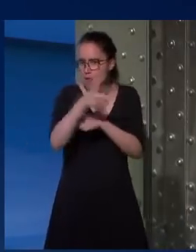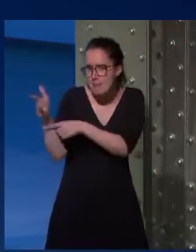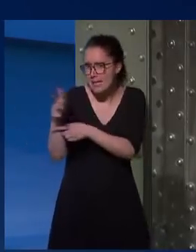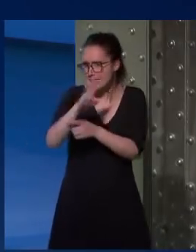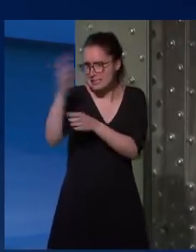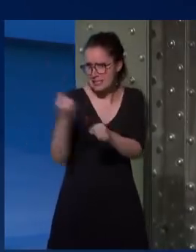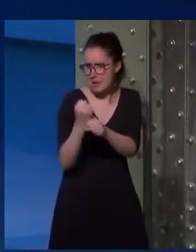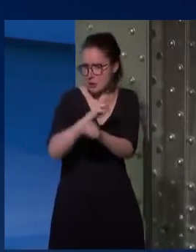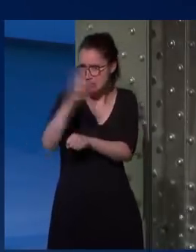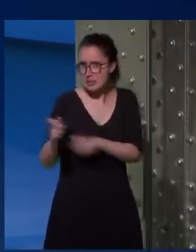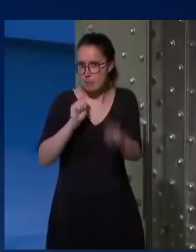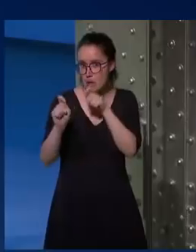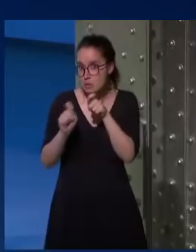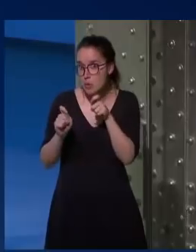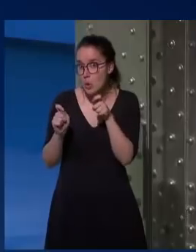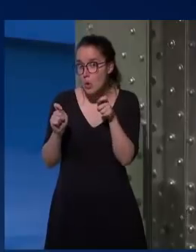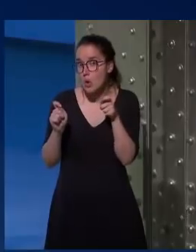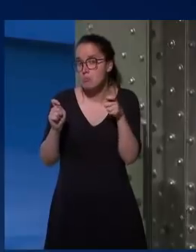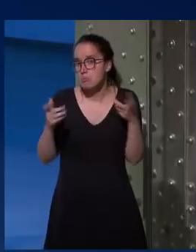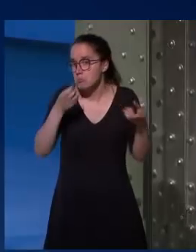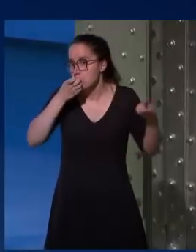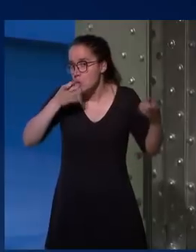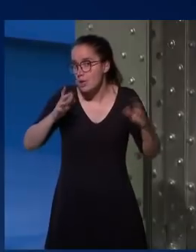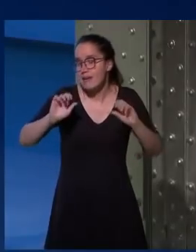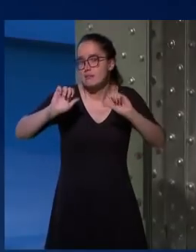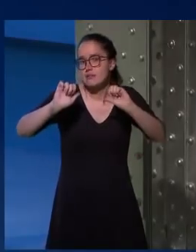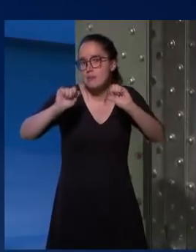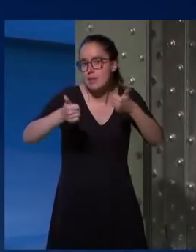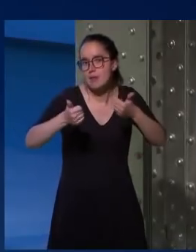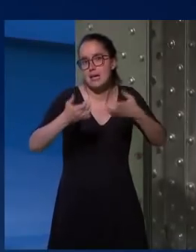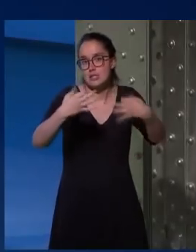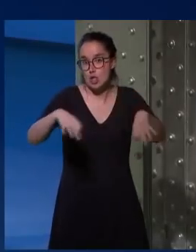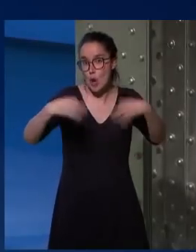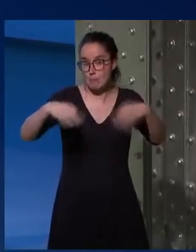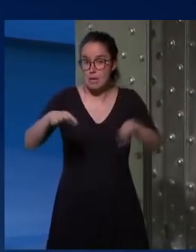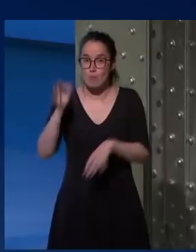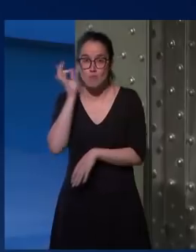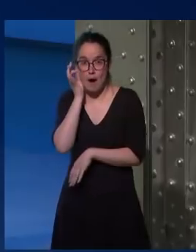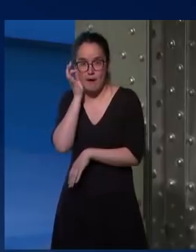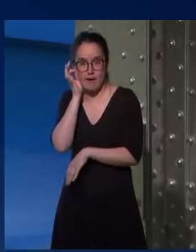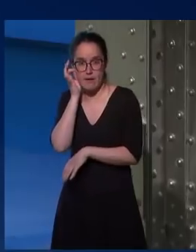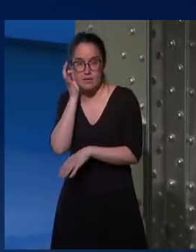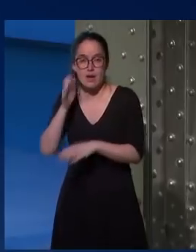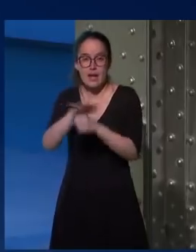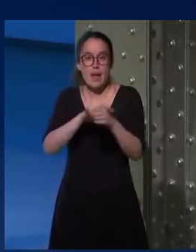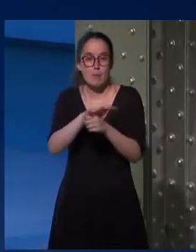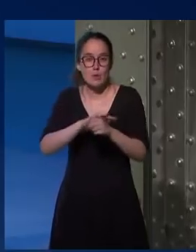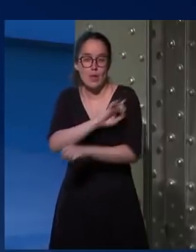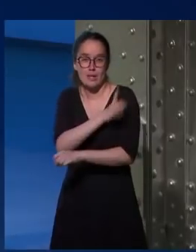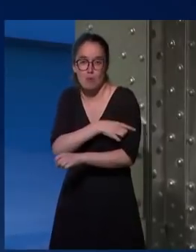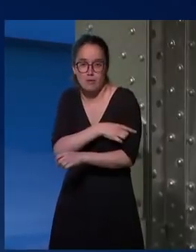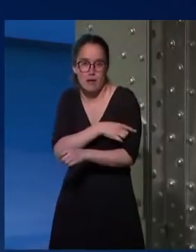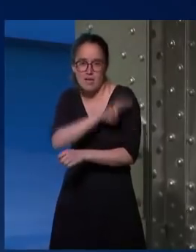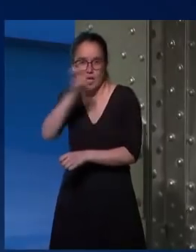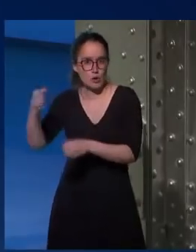haciendo todo tipo de tareas periodísticas, ¿no? Y que bueno, ya se empieza a ver con más normalidad la presencia de mujeres, no solo en el ámbito del deporte,